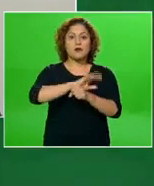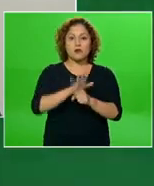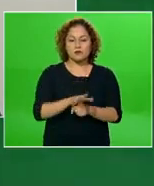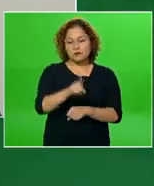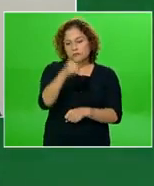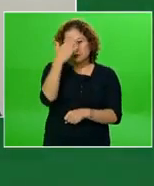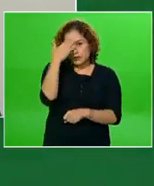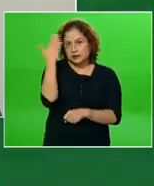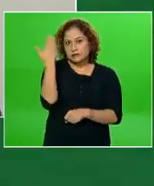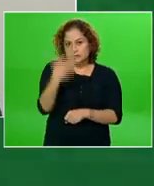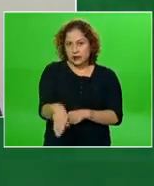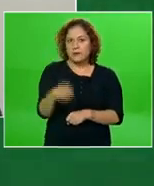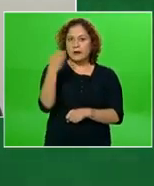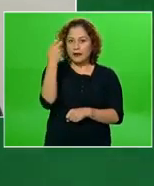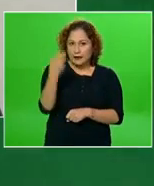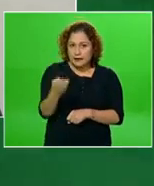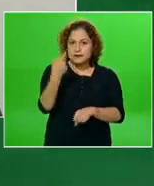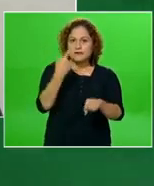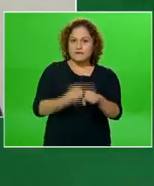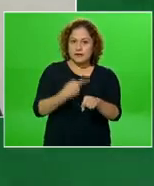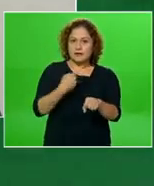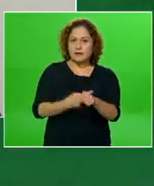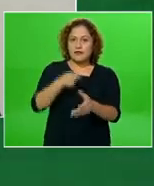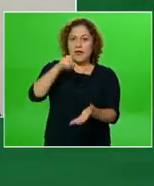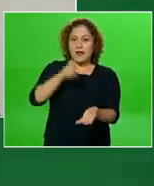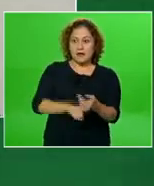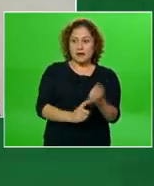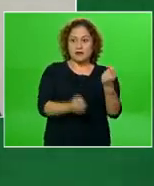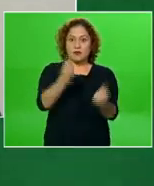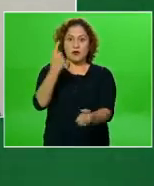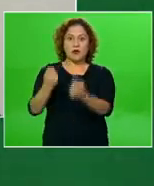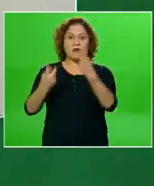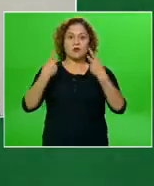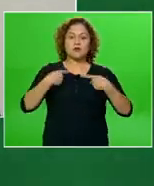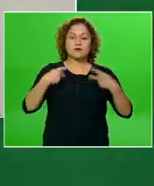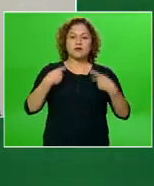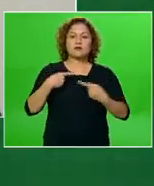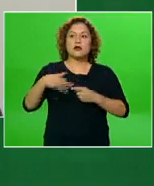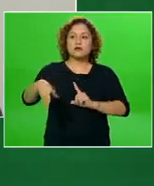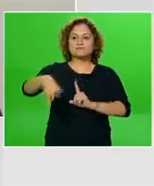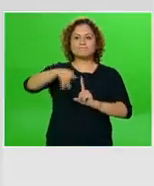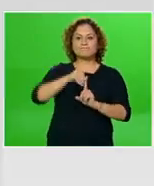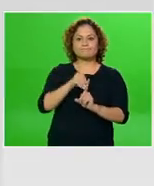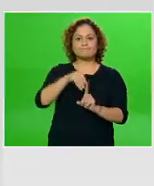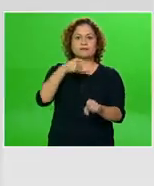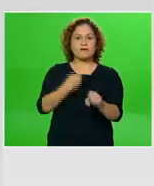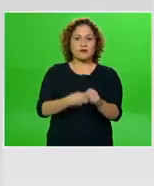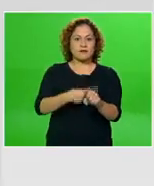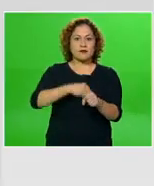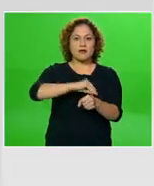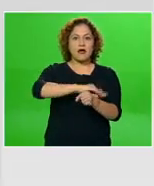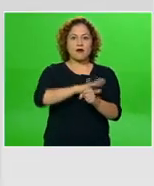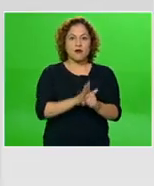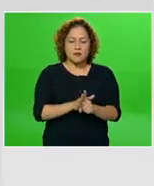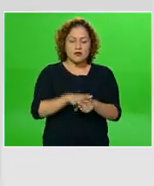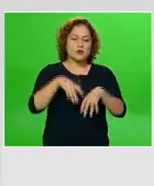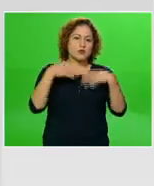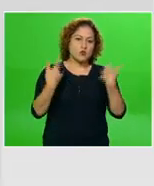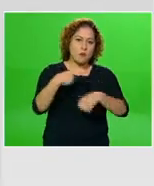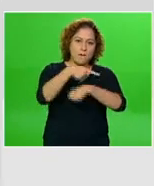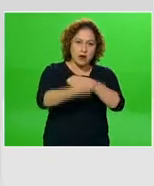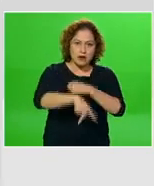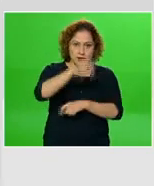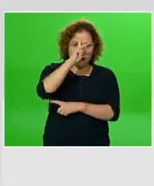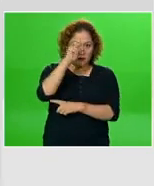ampliamente a la producción de casos de casos graves es decir las personas que tienen estas comorbilidades